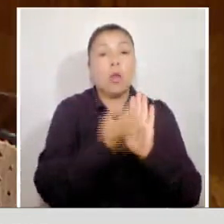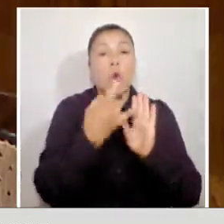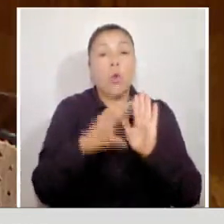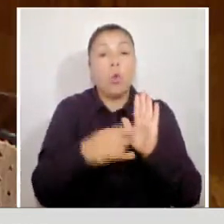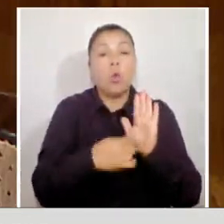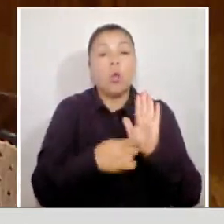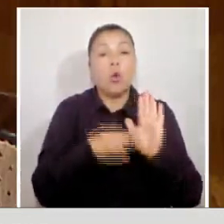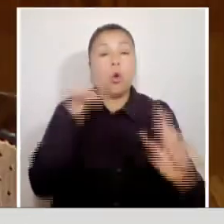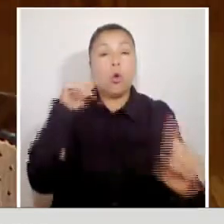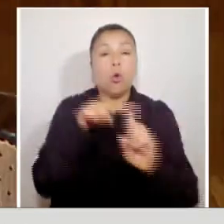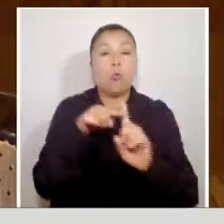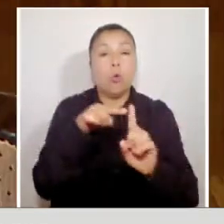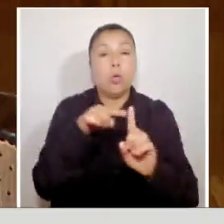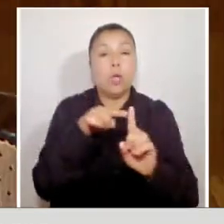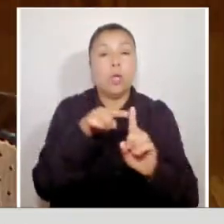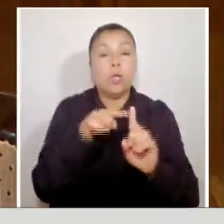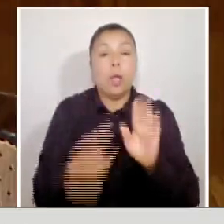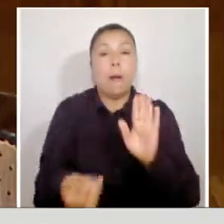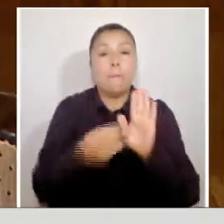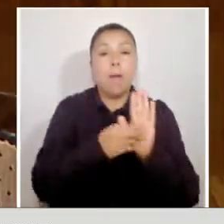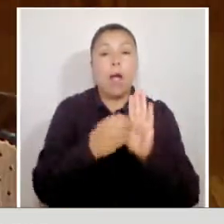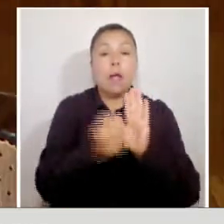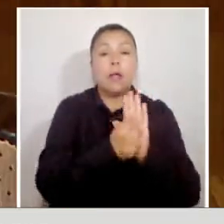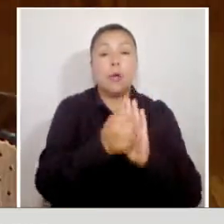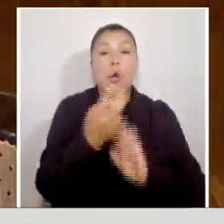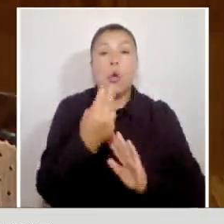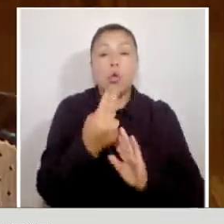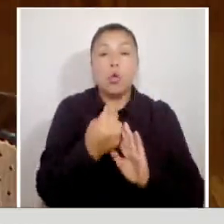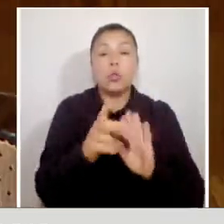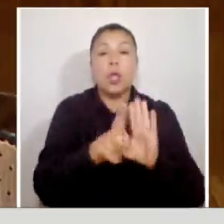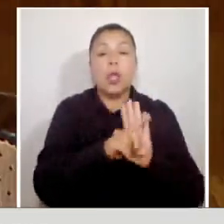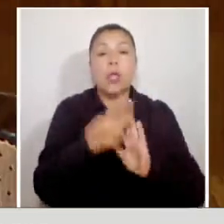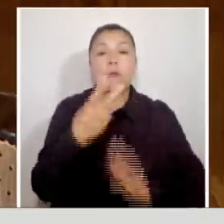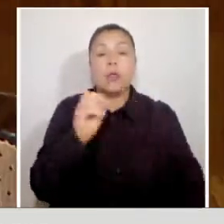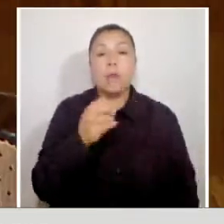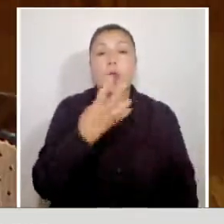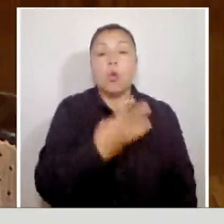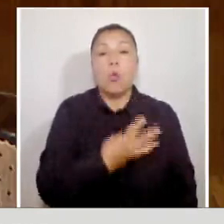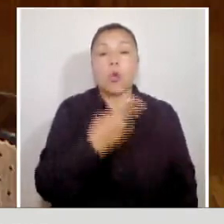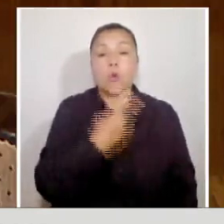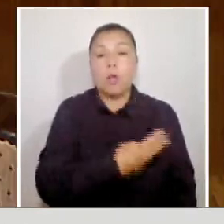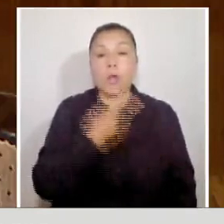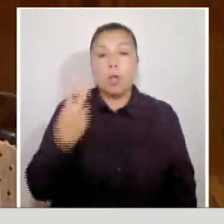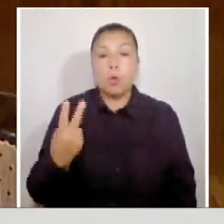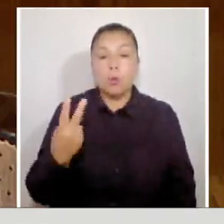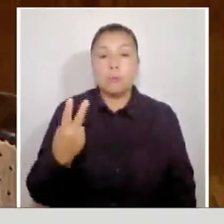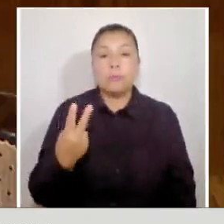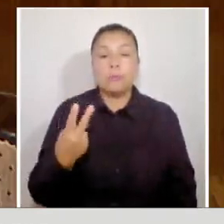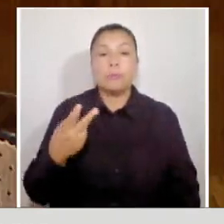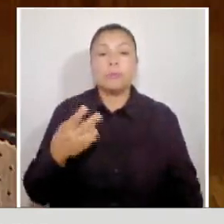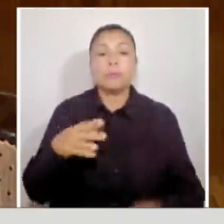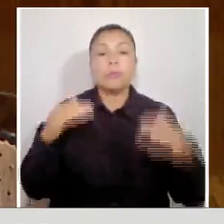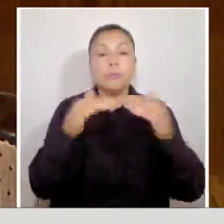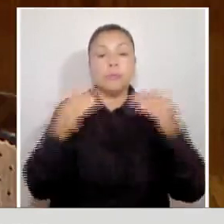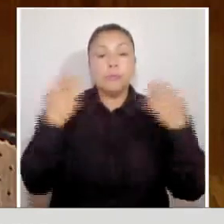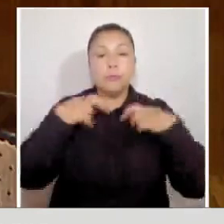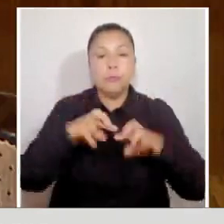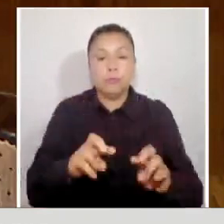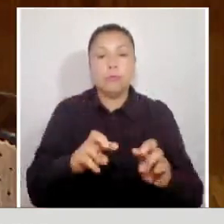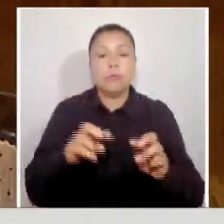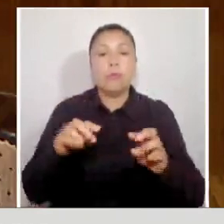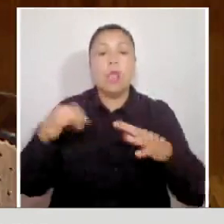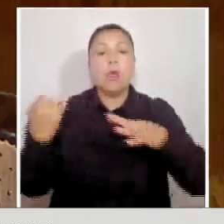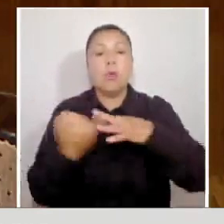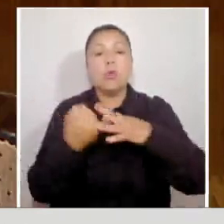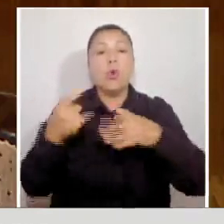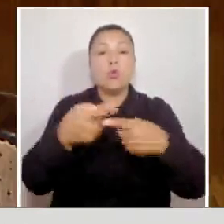finalidad agregar el artículo 12 de la ley 20422 sobre igualdad de oportunidades e inclusión social